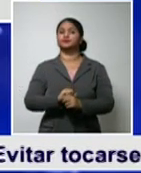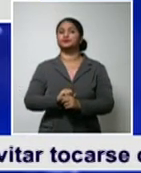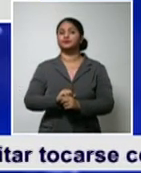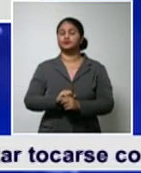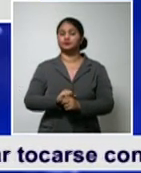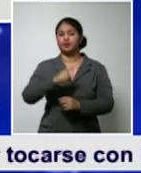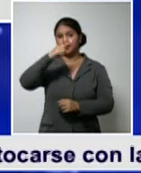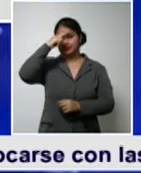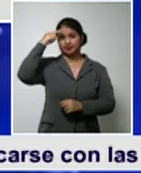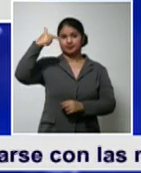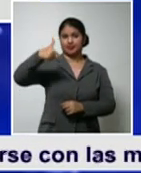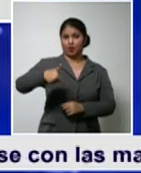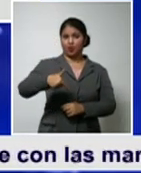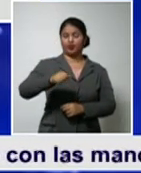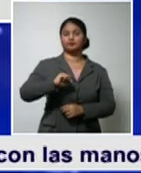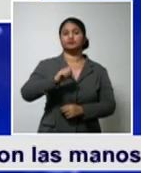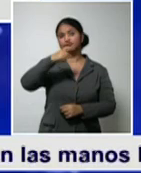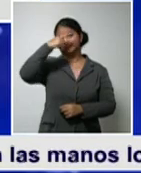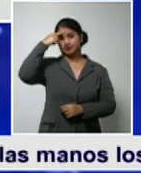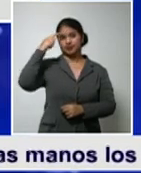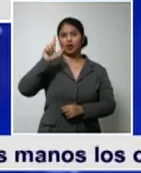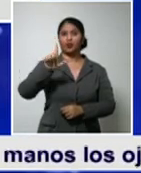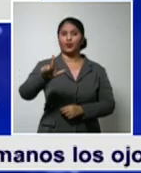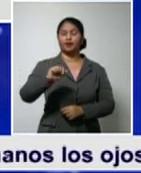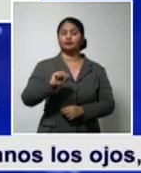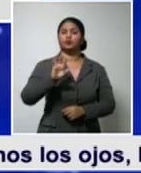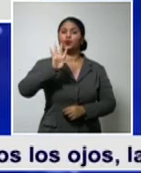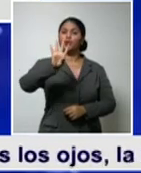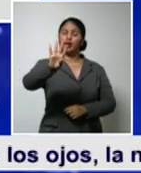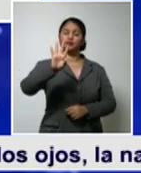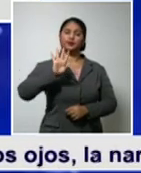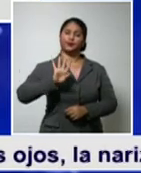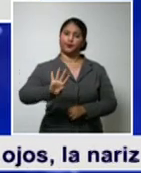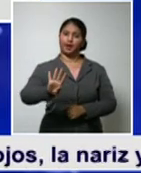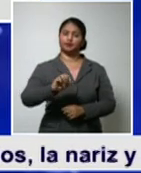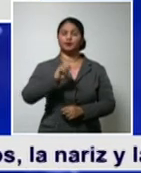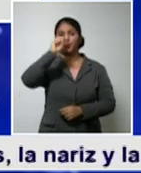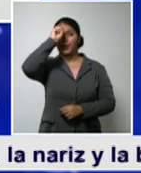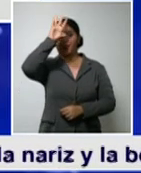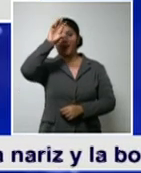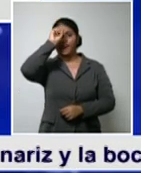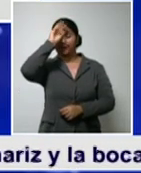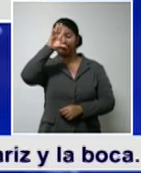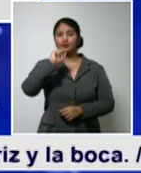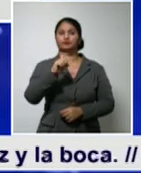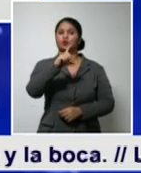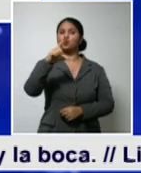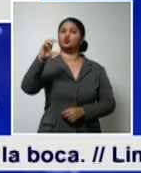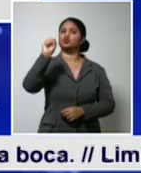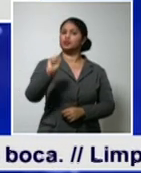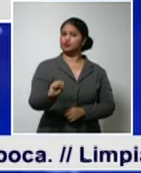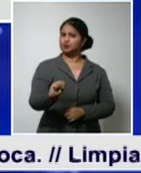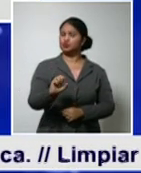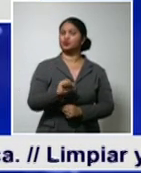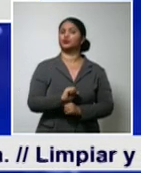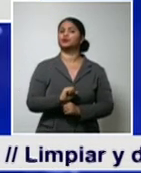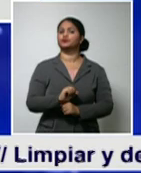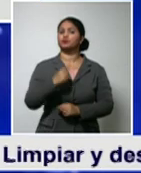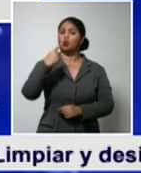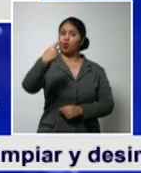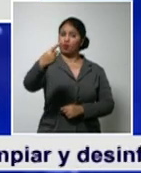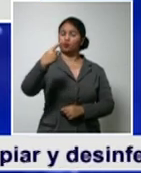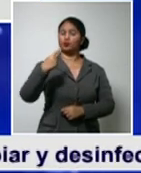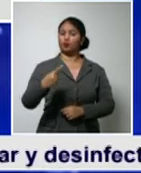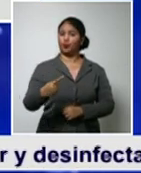Martínez y San Luis con 4 cada uno, Minas, Consolación del Sur con 1 cada